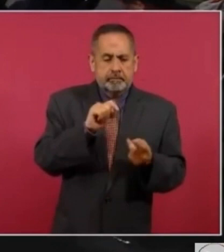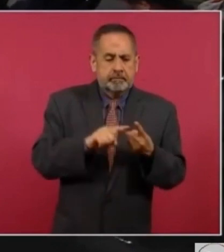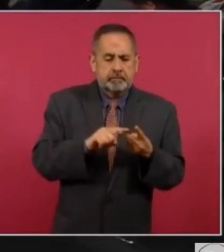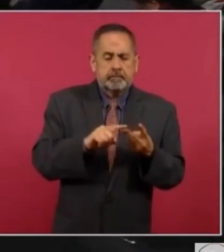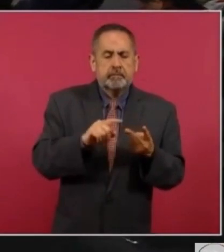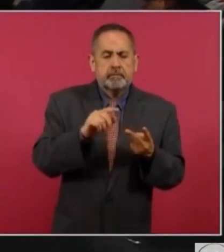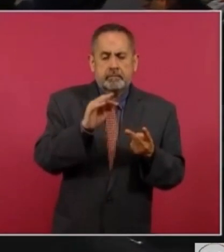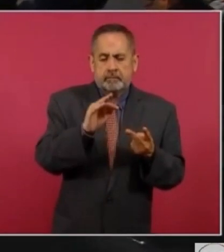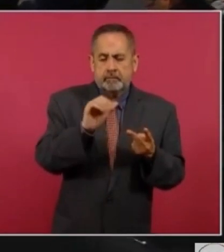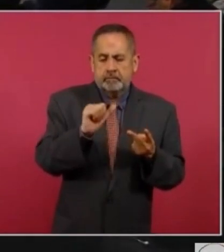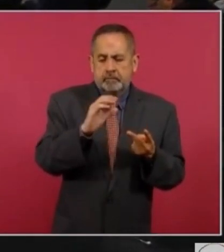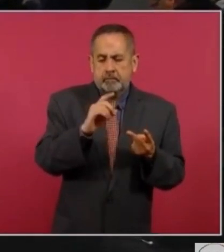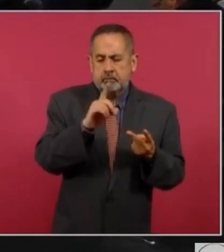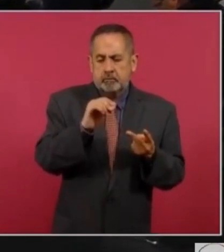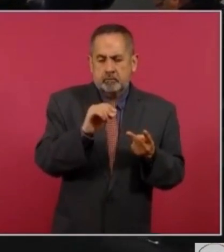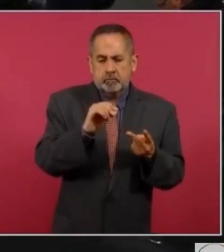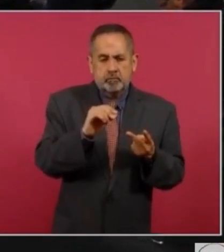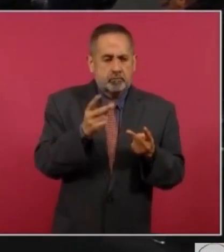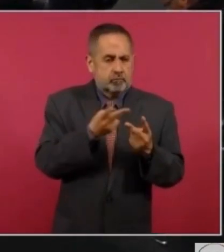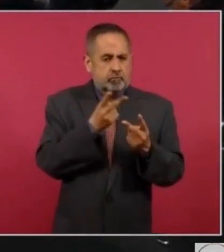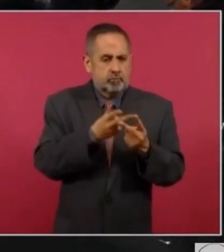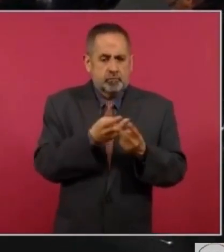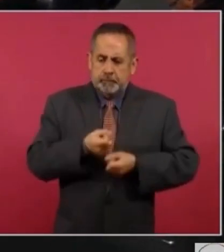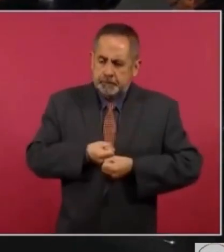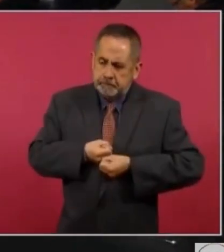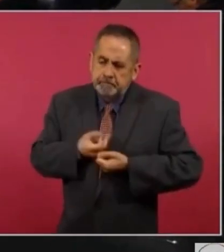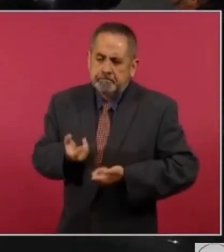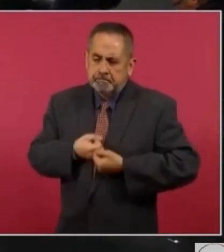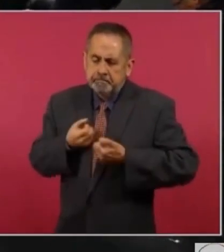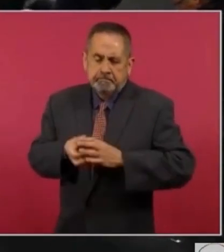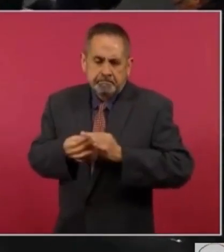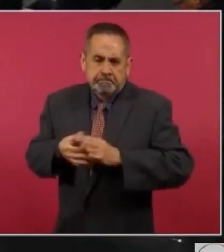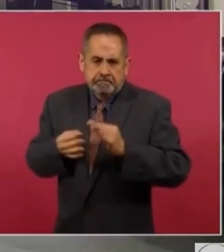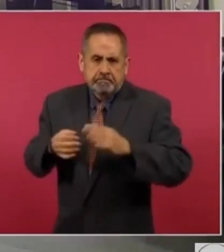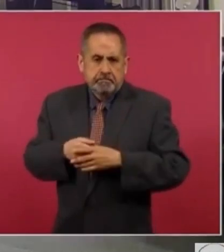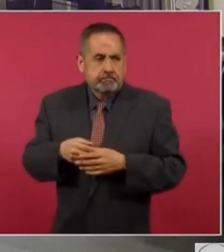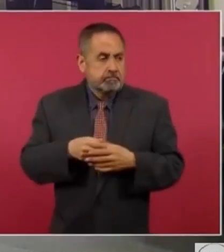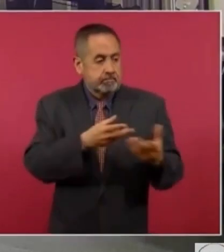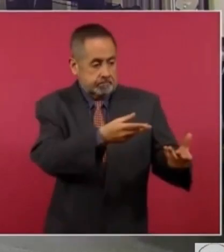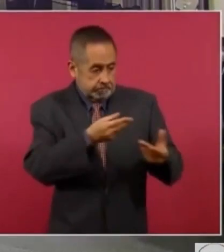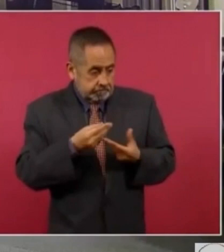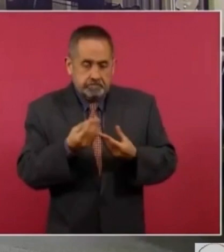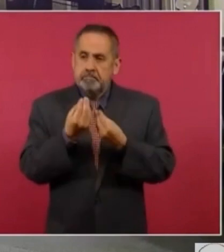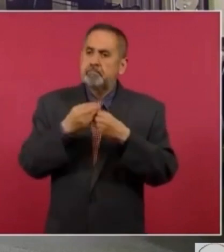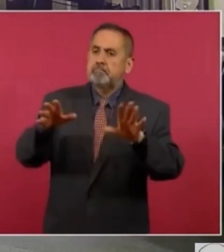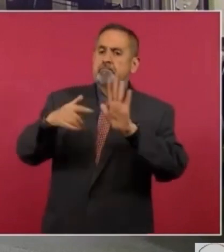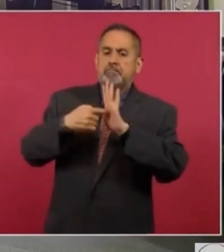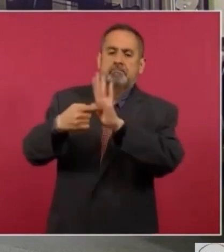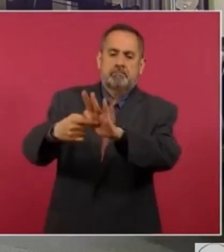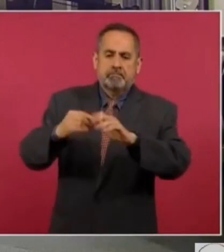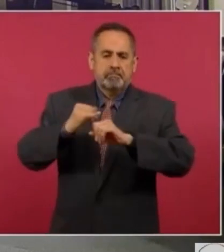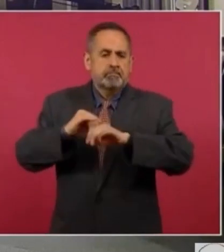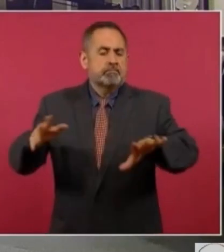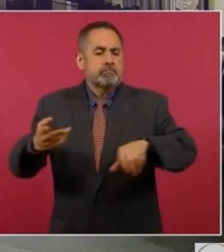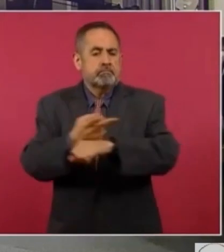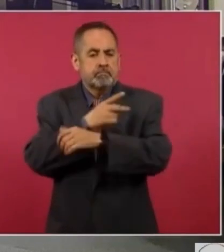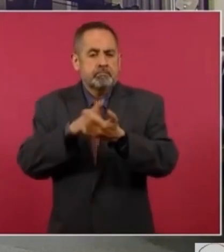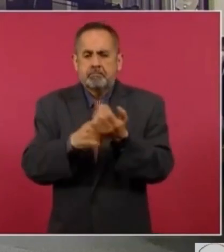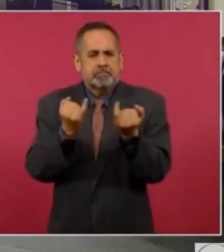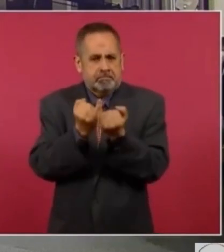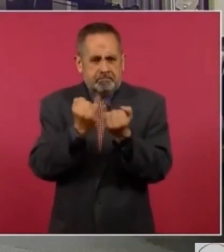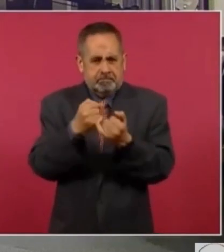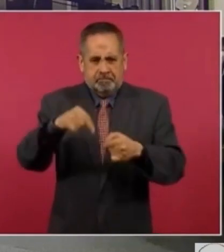Rosas aporten información y que ésta se dé a conocer aquí en la conferencia, como ocurre ya con el juicio de Genaro García Luna?